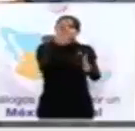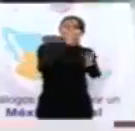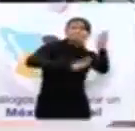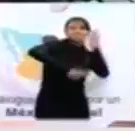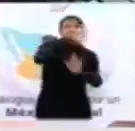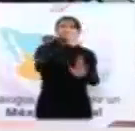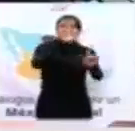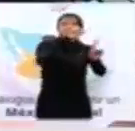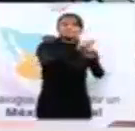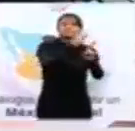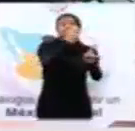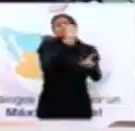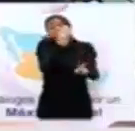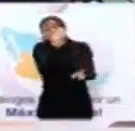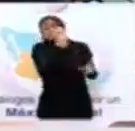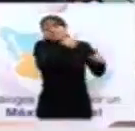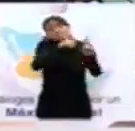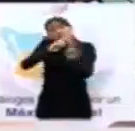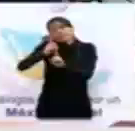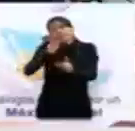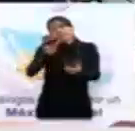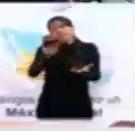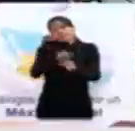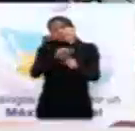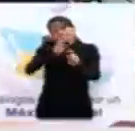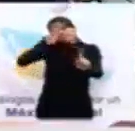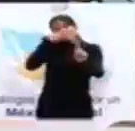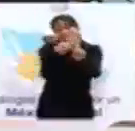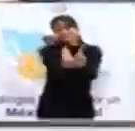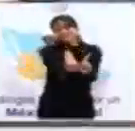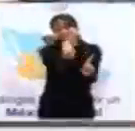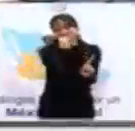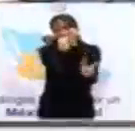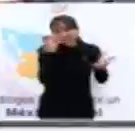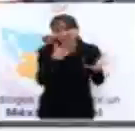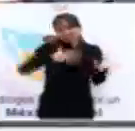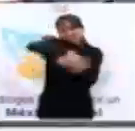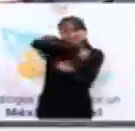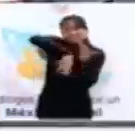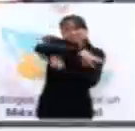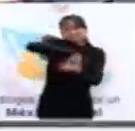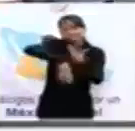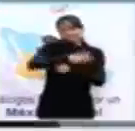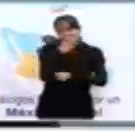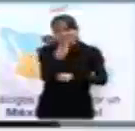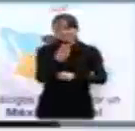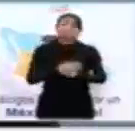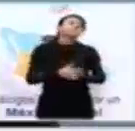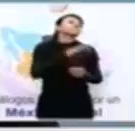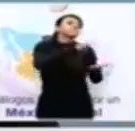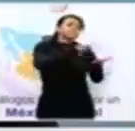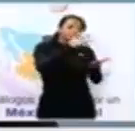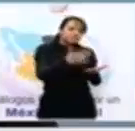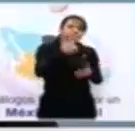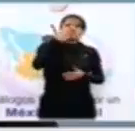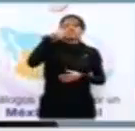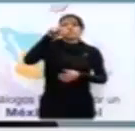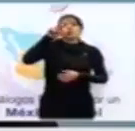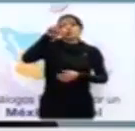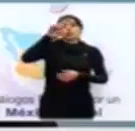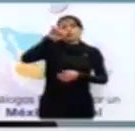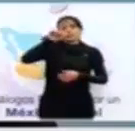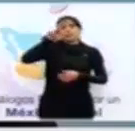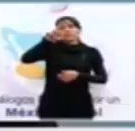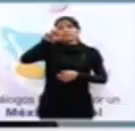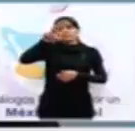bien. Gracias, Gloria. Abraham Peralta. Y bueno, adelante le daremos la palabra